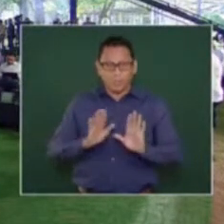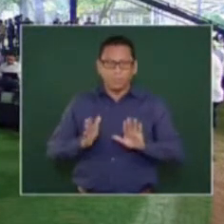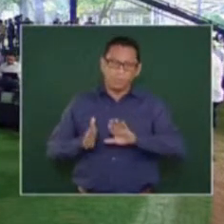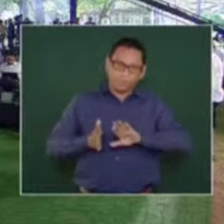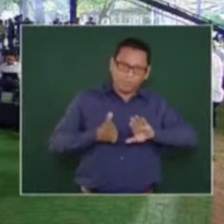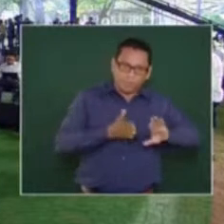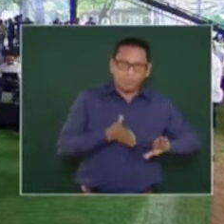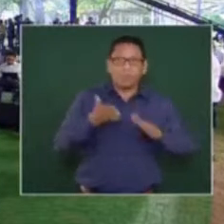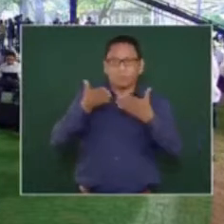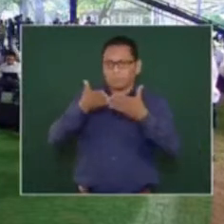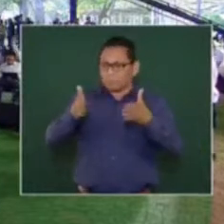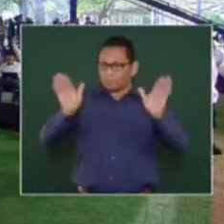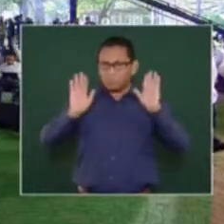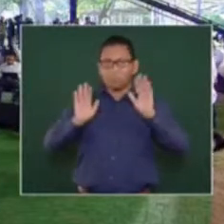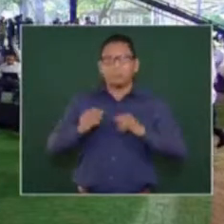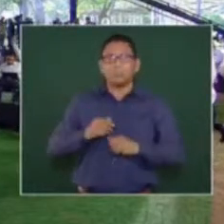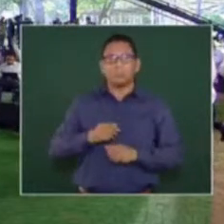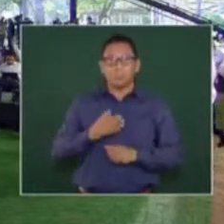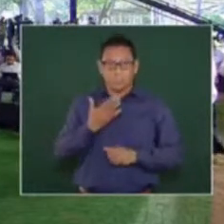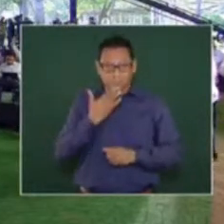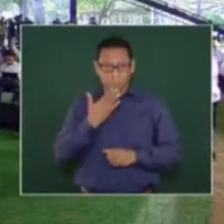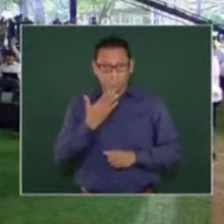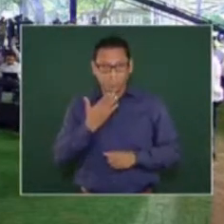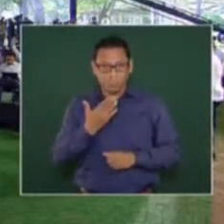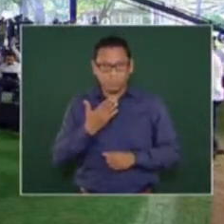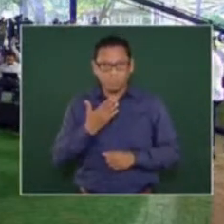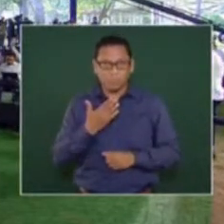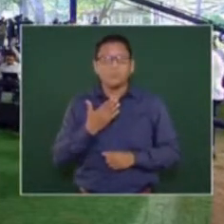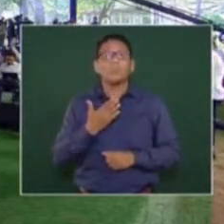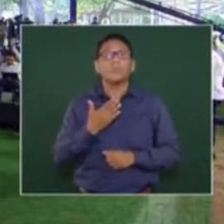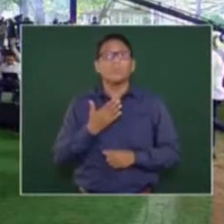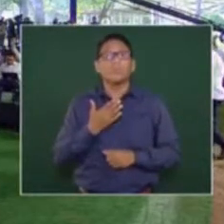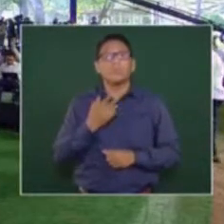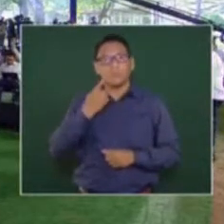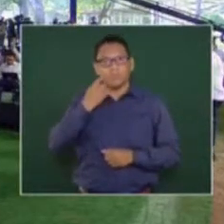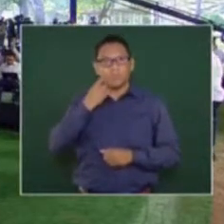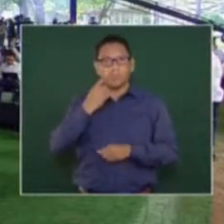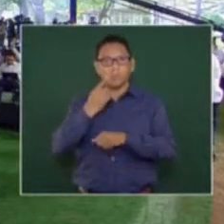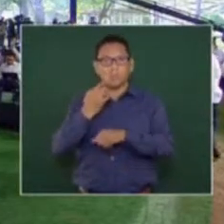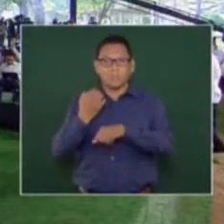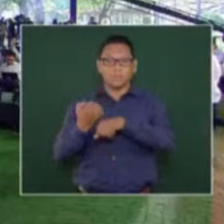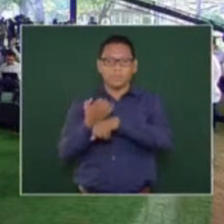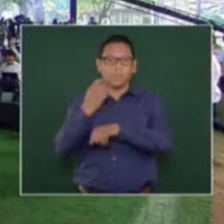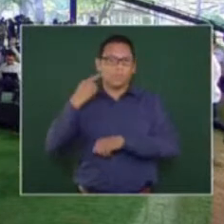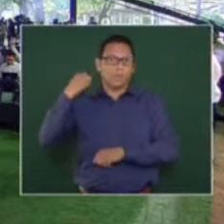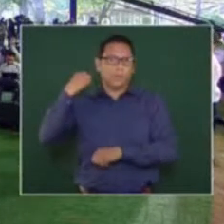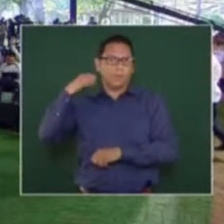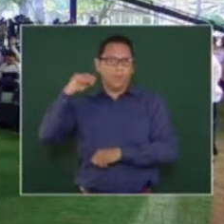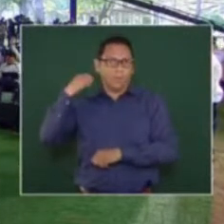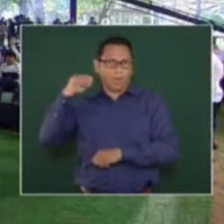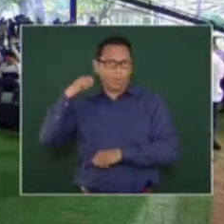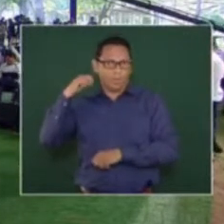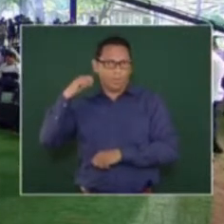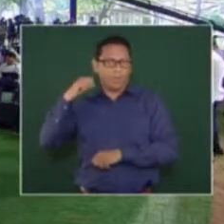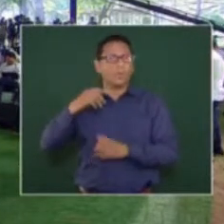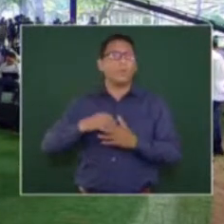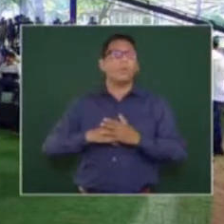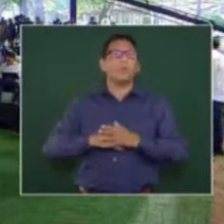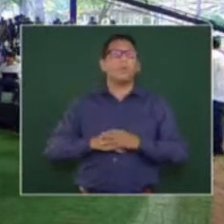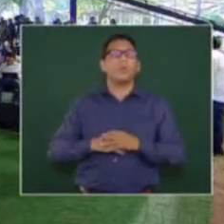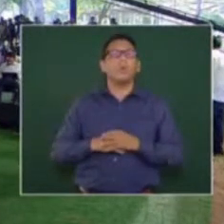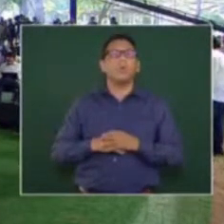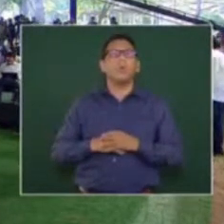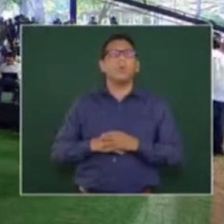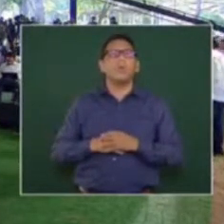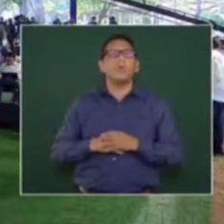de Gobernación, Adán Augusto López, de ser candidato presidencial, quien, por cierto, estuvo presente en esa conferencia de prensa.